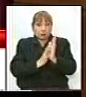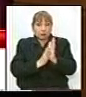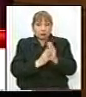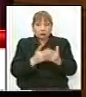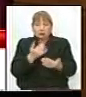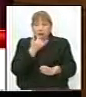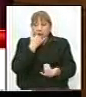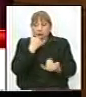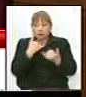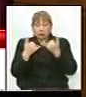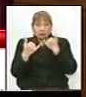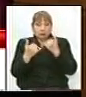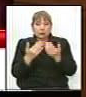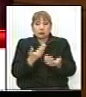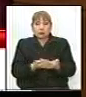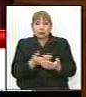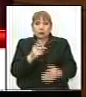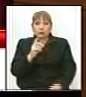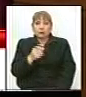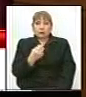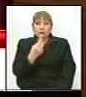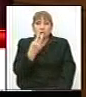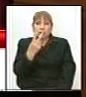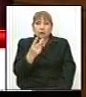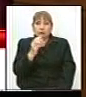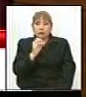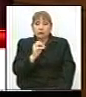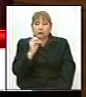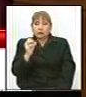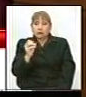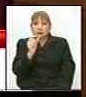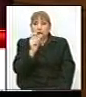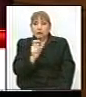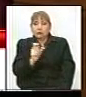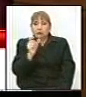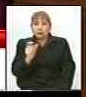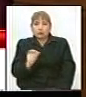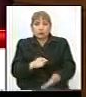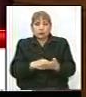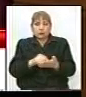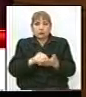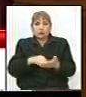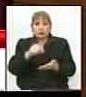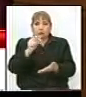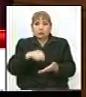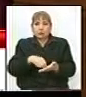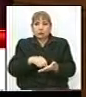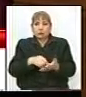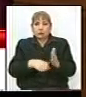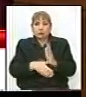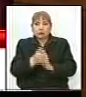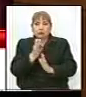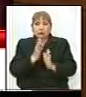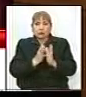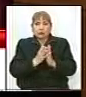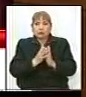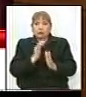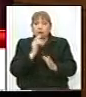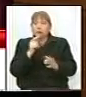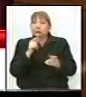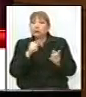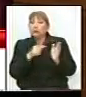absurda. Hay más de 1.200 personas que han denunciado que su firma es falsificada, y ahí